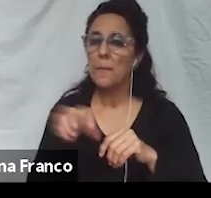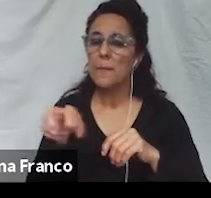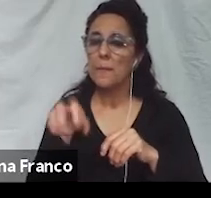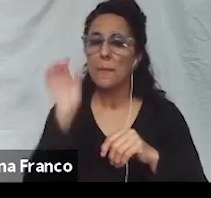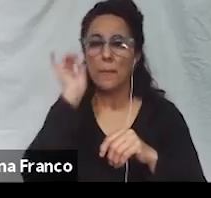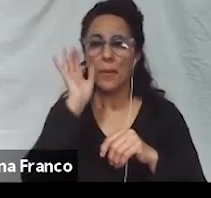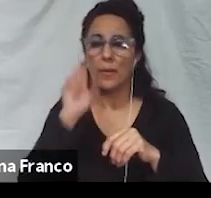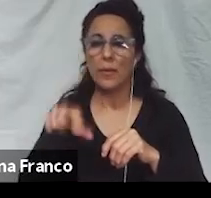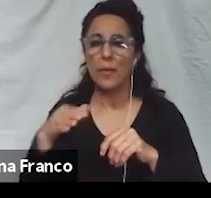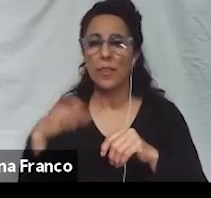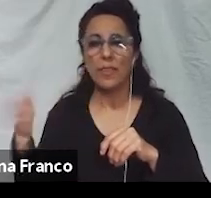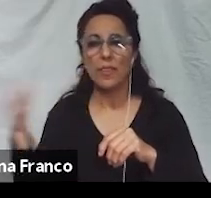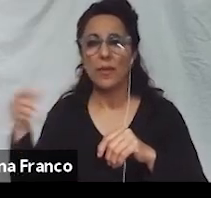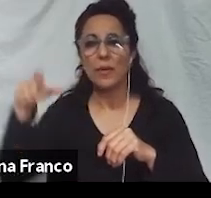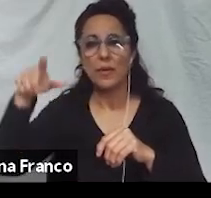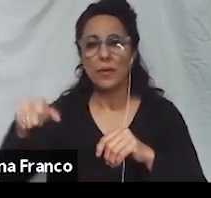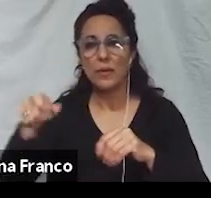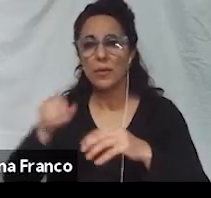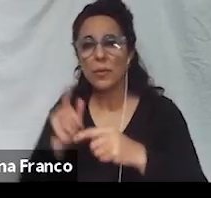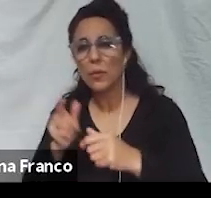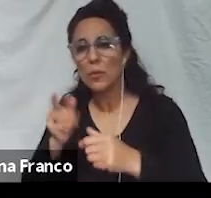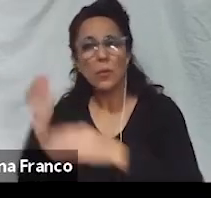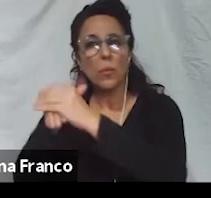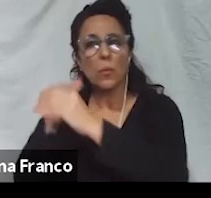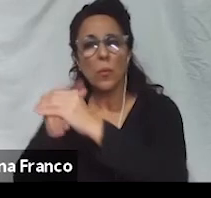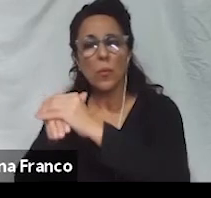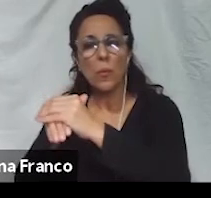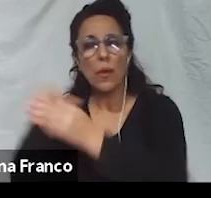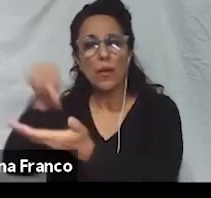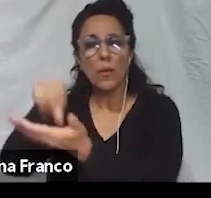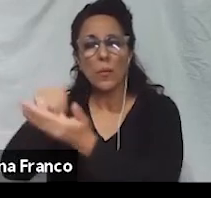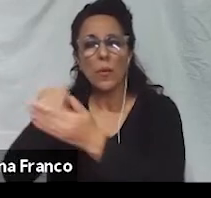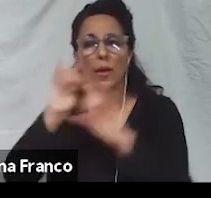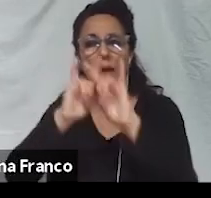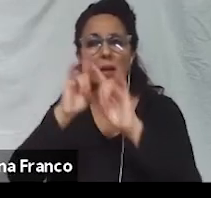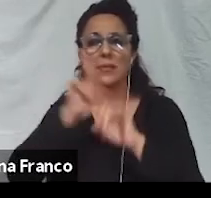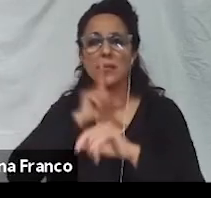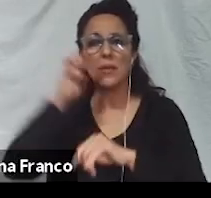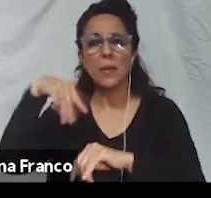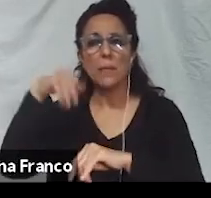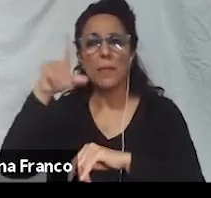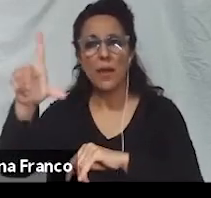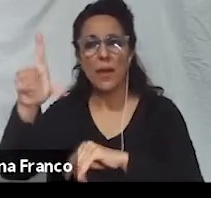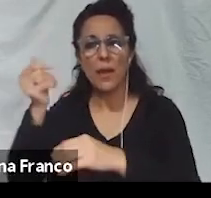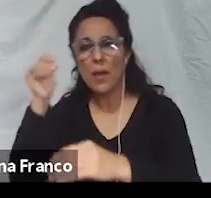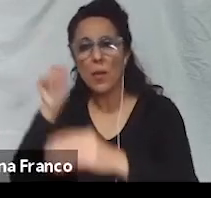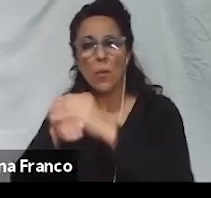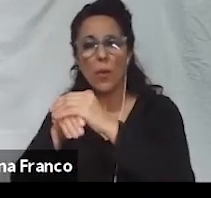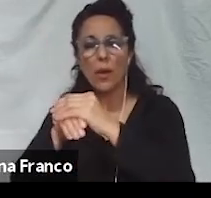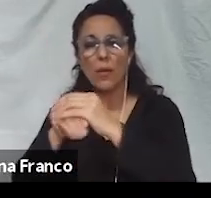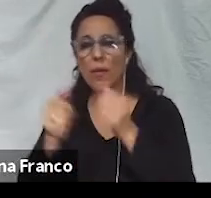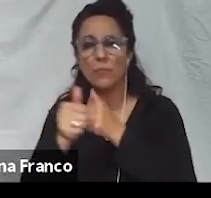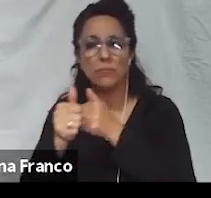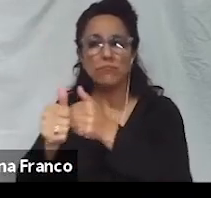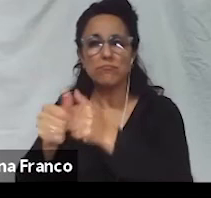mouse, el botón derecho, perdón, y les dice guardar este sitio, y se guarda todo el código HTML que estaba en ese momento